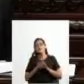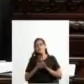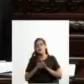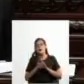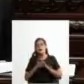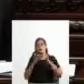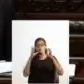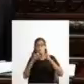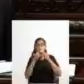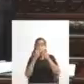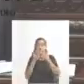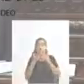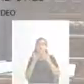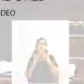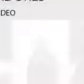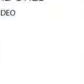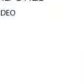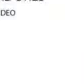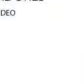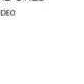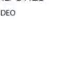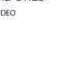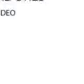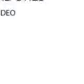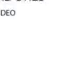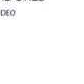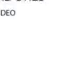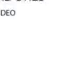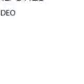un agua mejor gracias señor presidente gracias